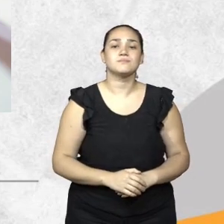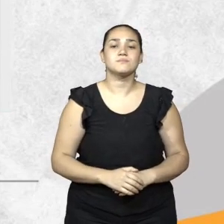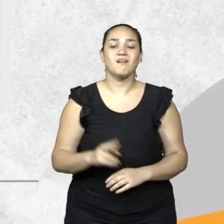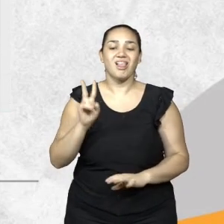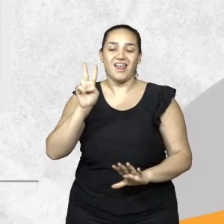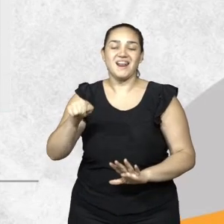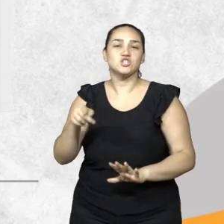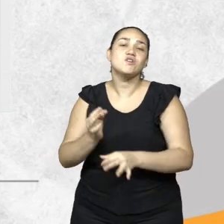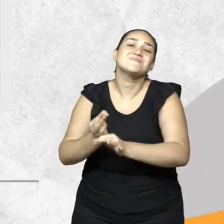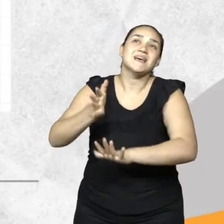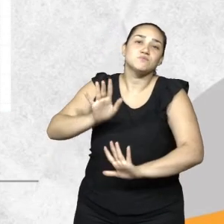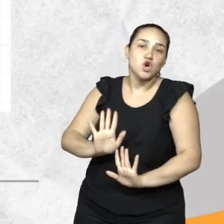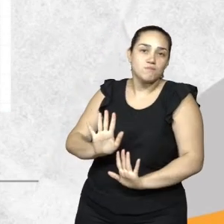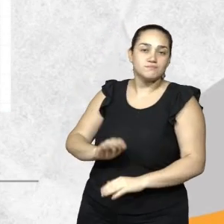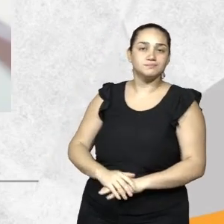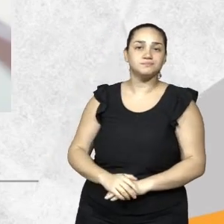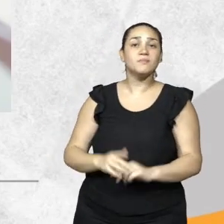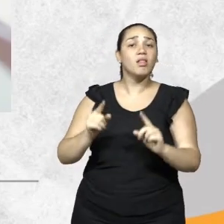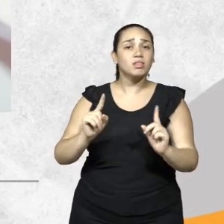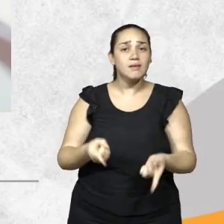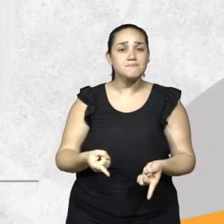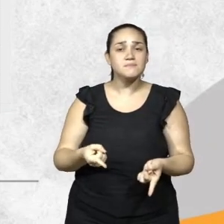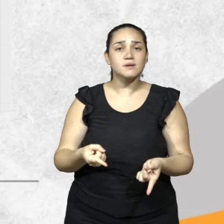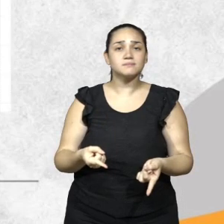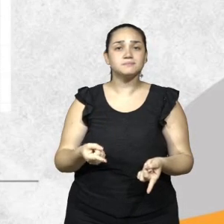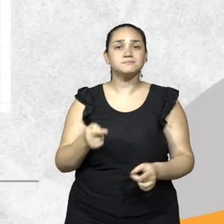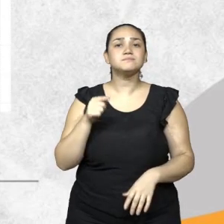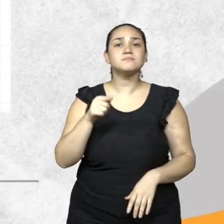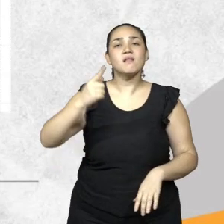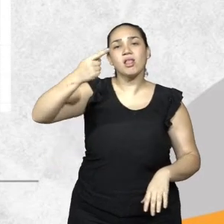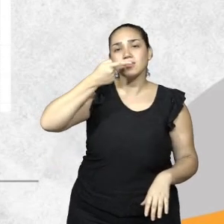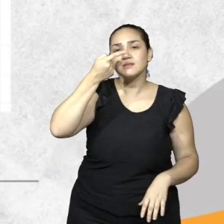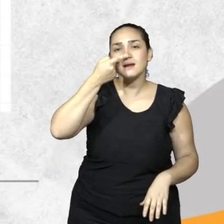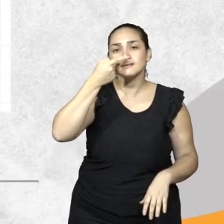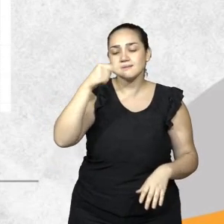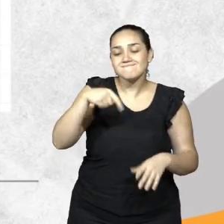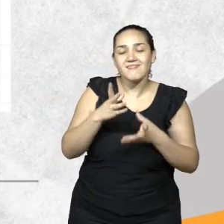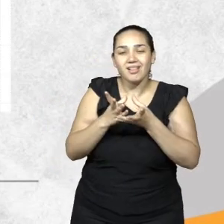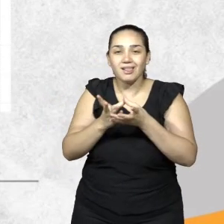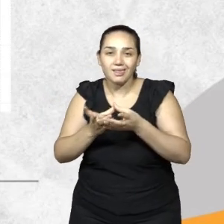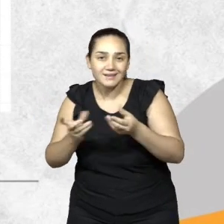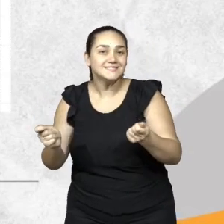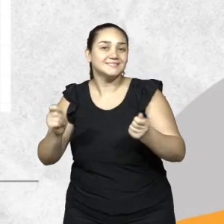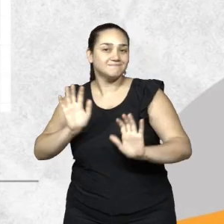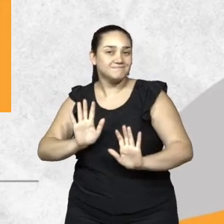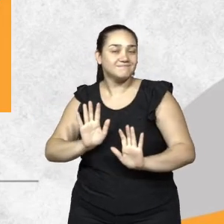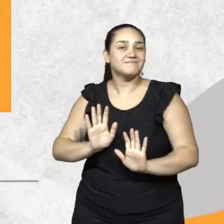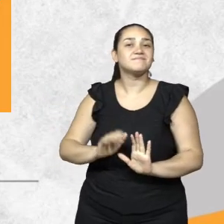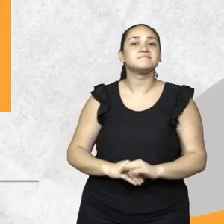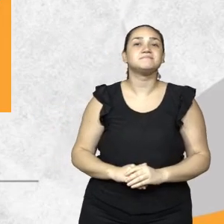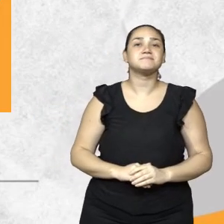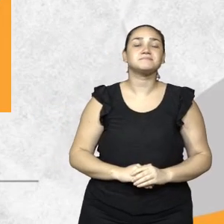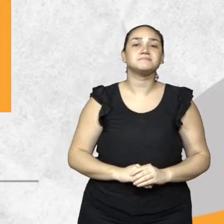razón, la excepción. También aquí, este es un voto interesante ya para ir cerrando. Vamos a irme para atrás. Ay,